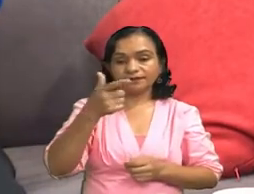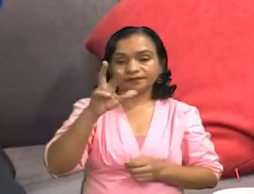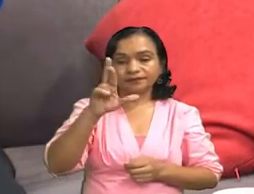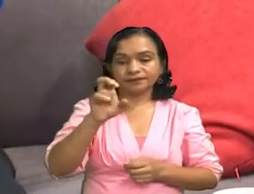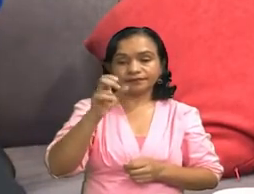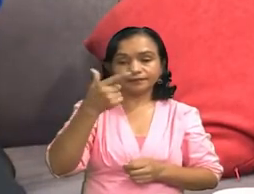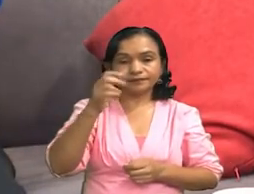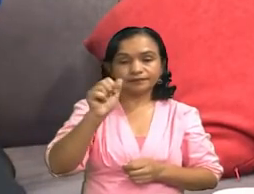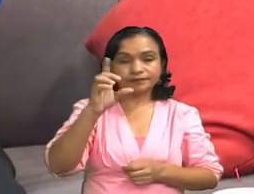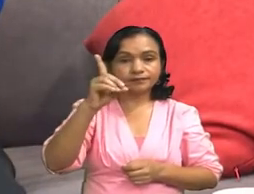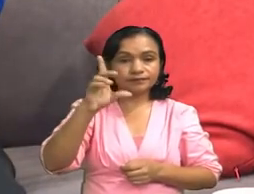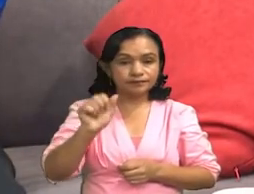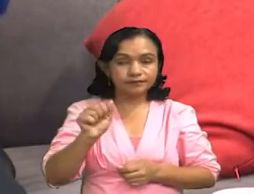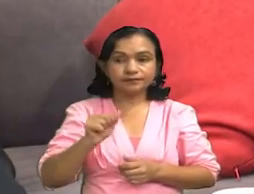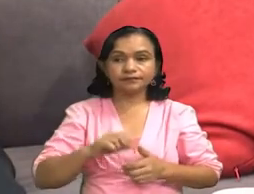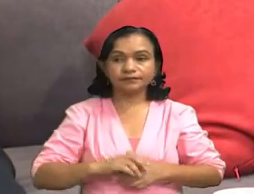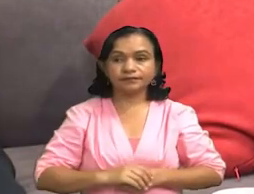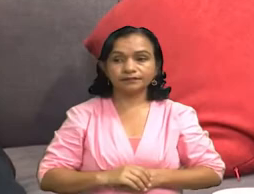Entre